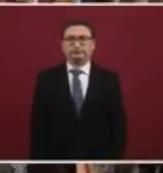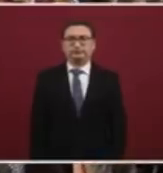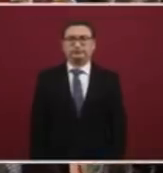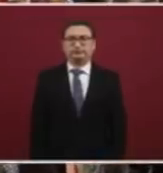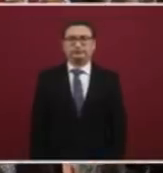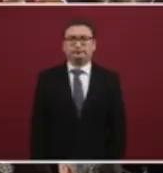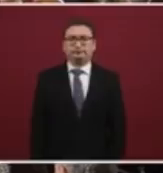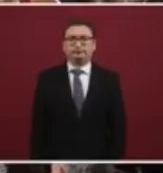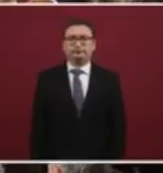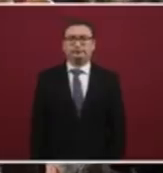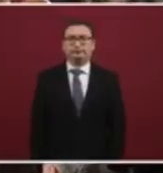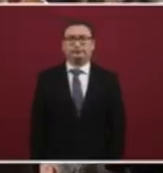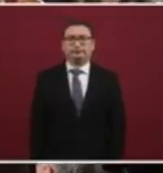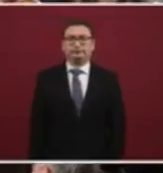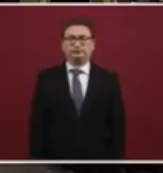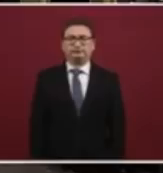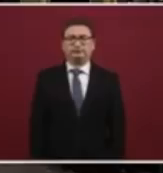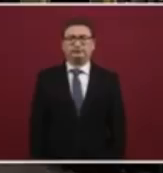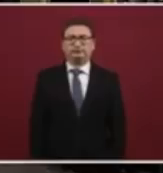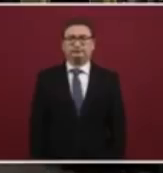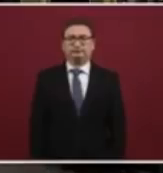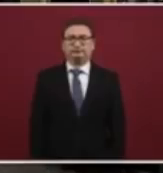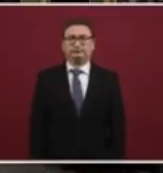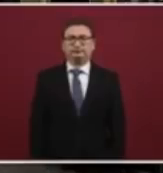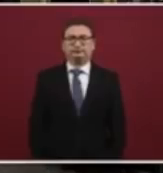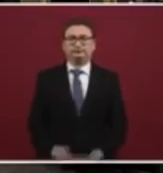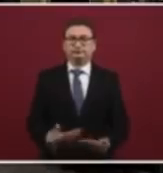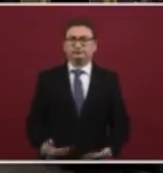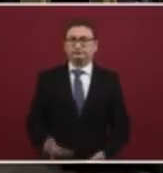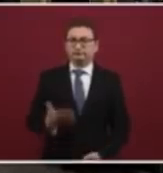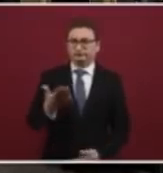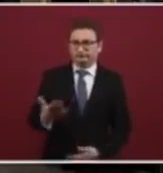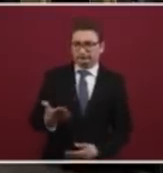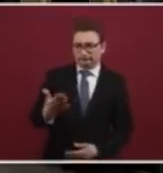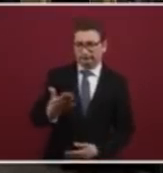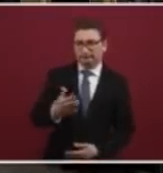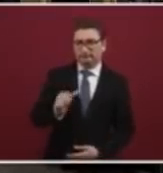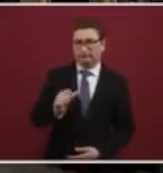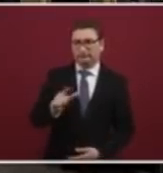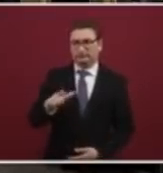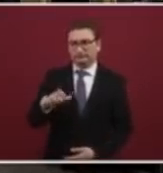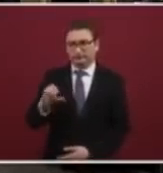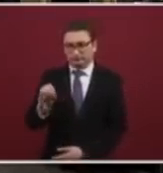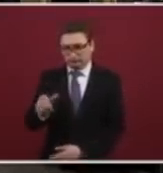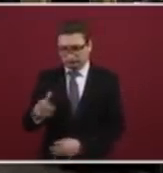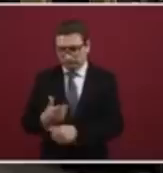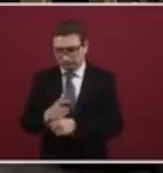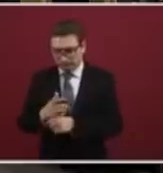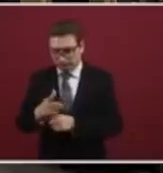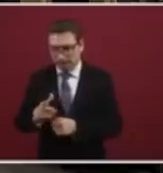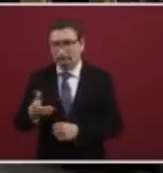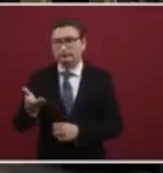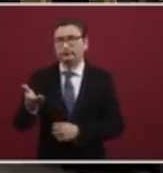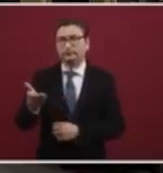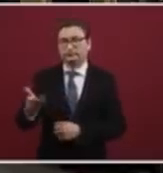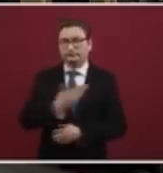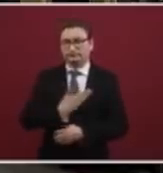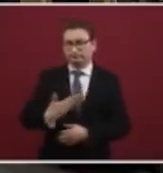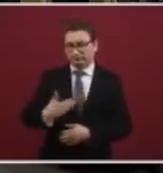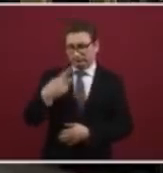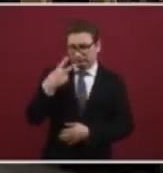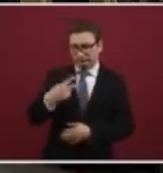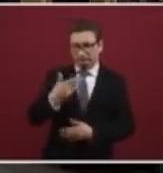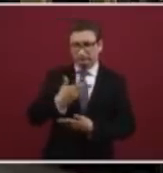en seguida el licenciado andrés manuel lópez obrador presidente de los estados unidos mexicanos hace